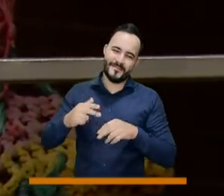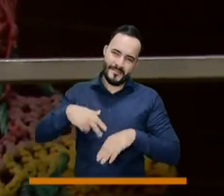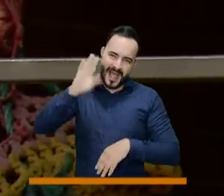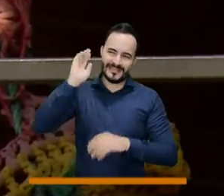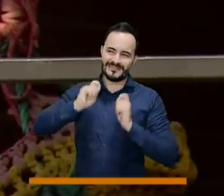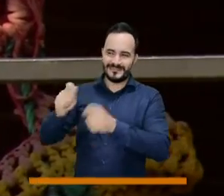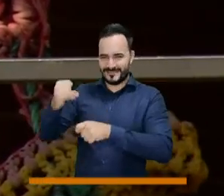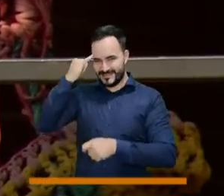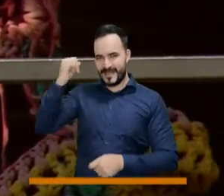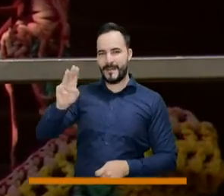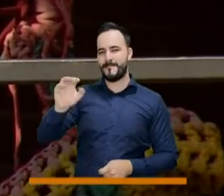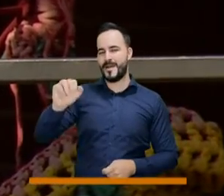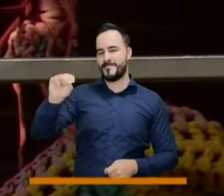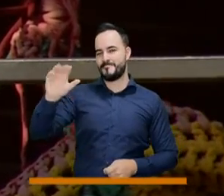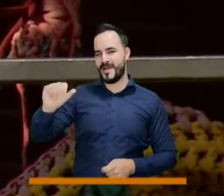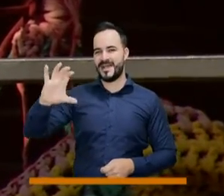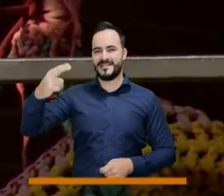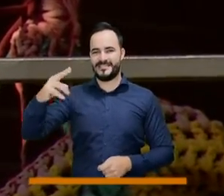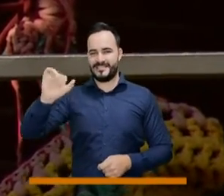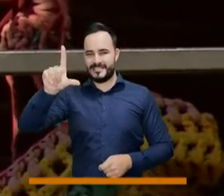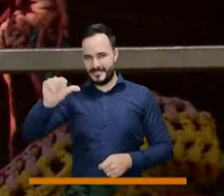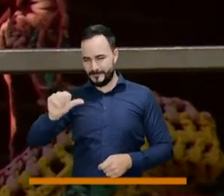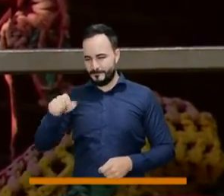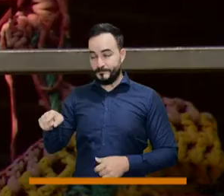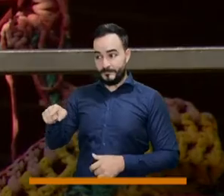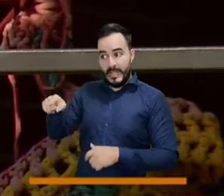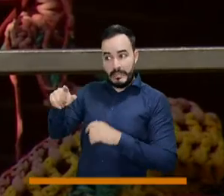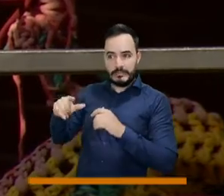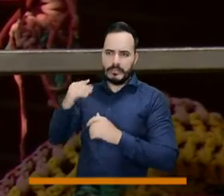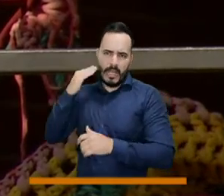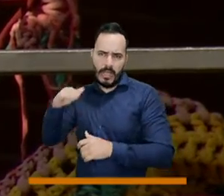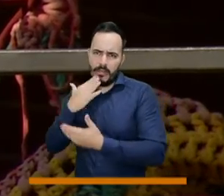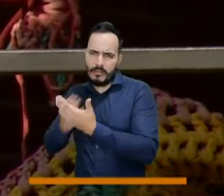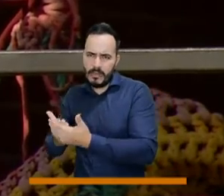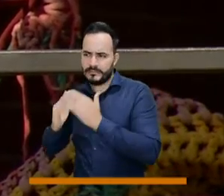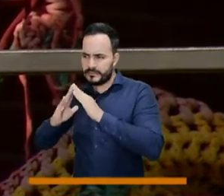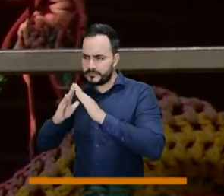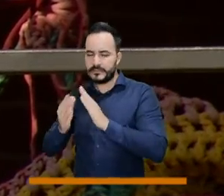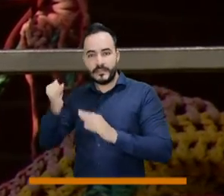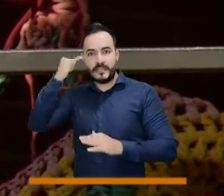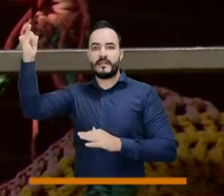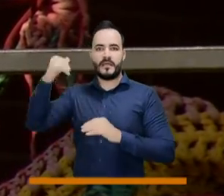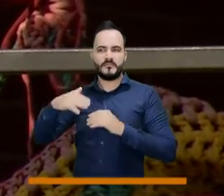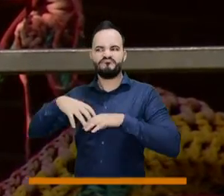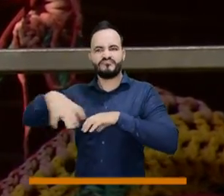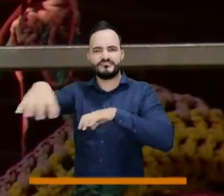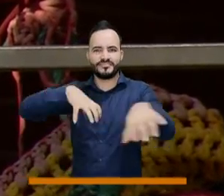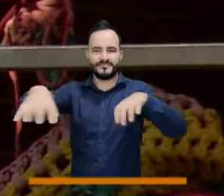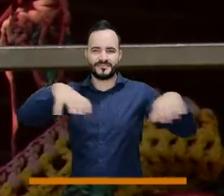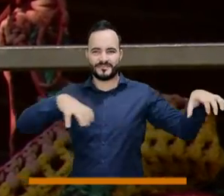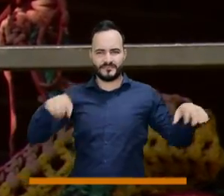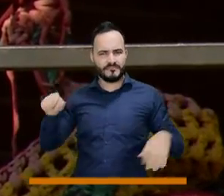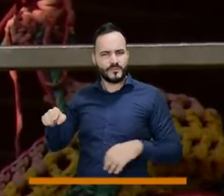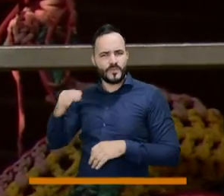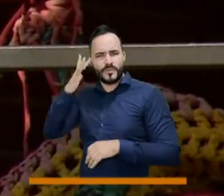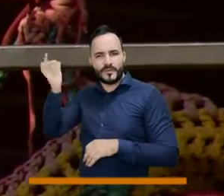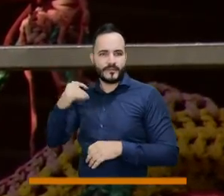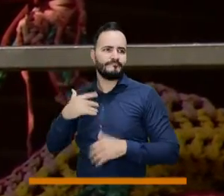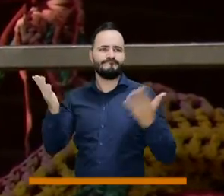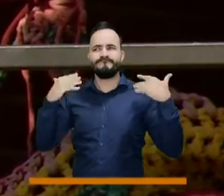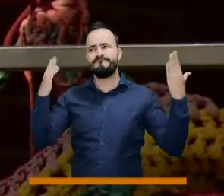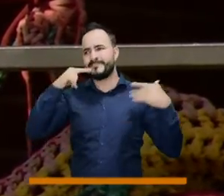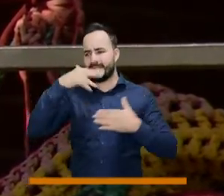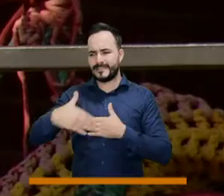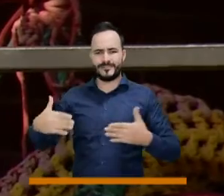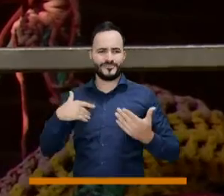conocida como Mamachila. Acá funciona uno de los Buen Comienzo de la ciudad, y pasa eso porque en ese sector muchos niños